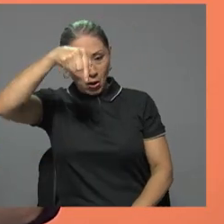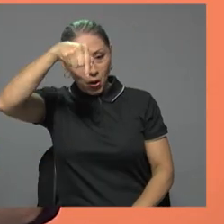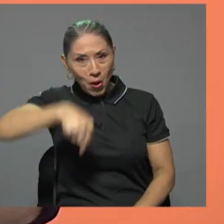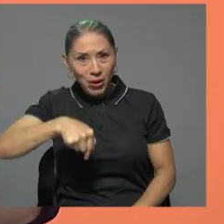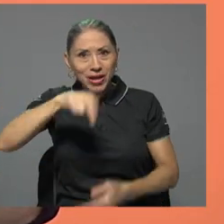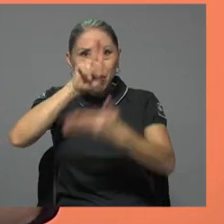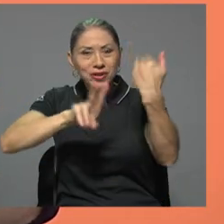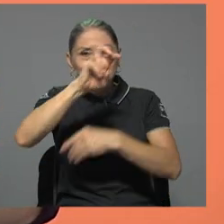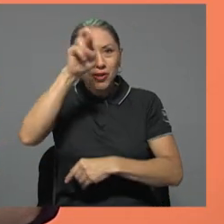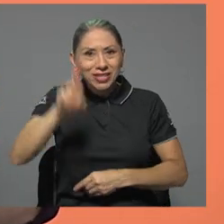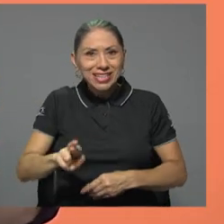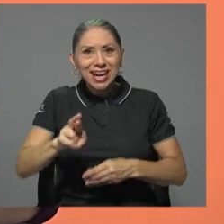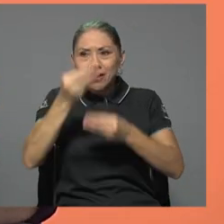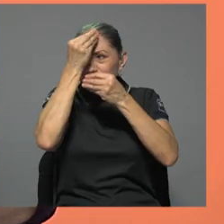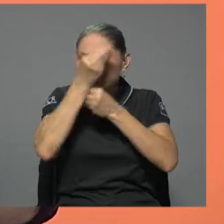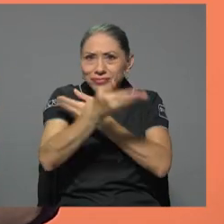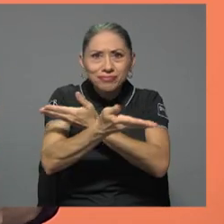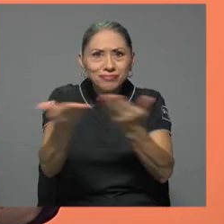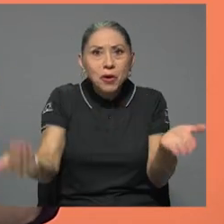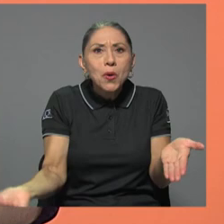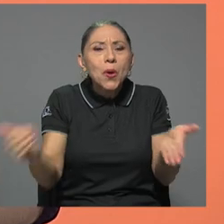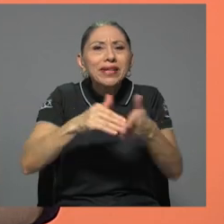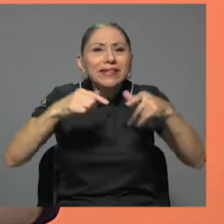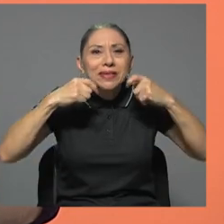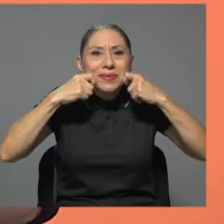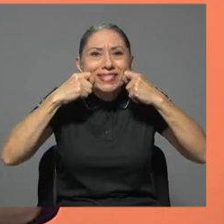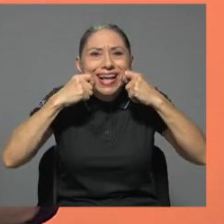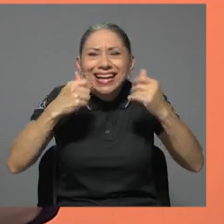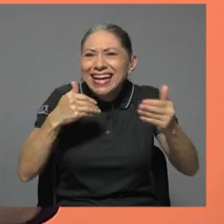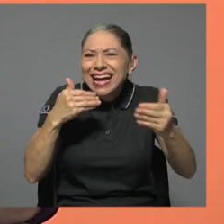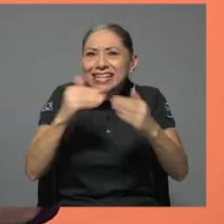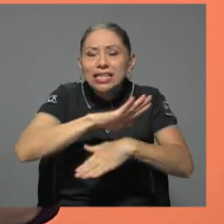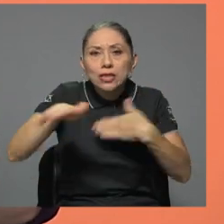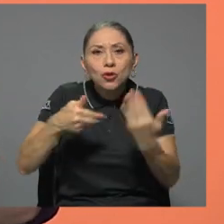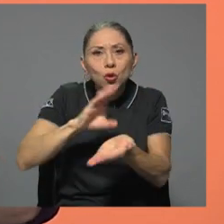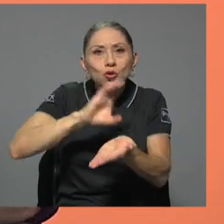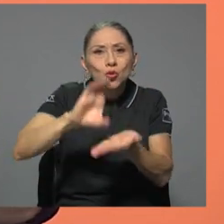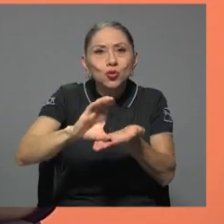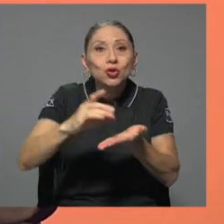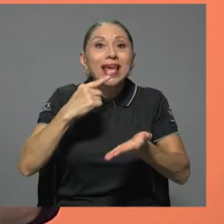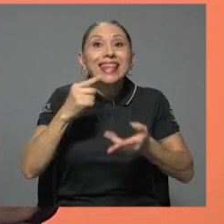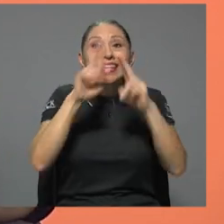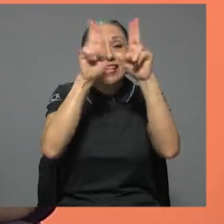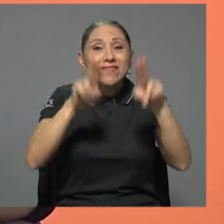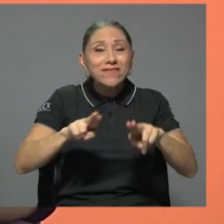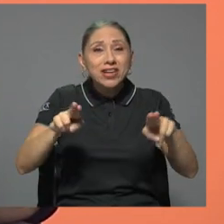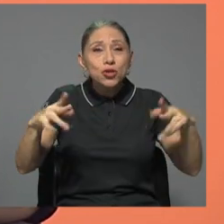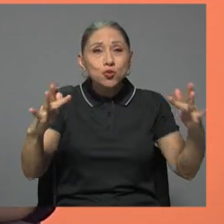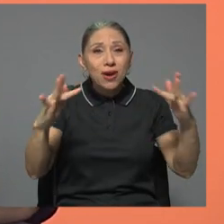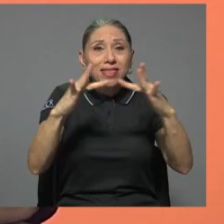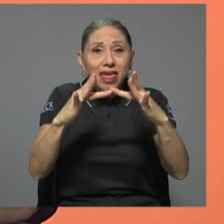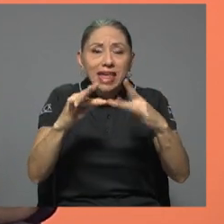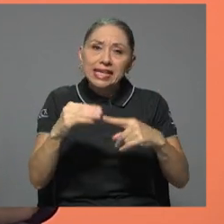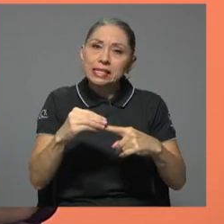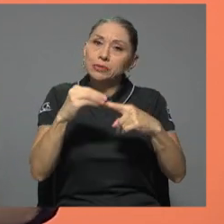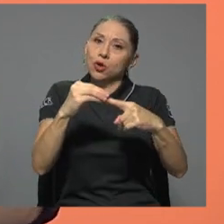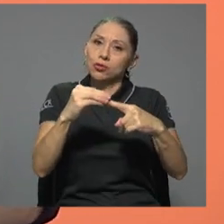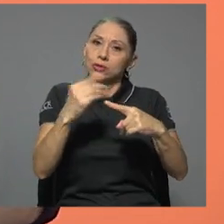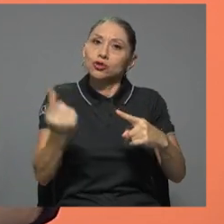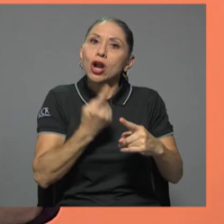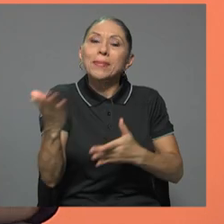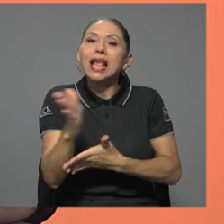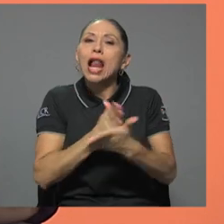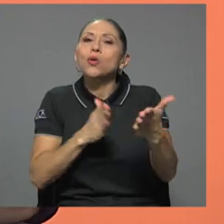anuncia su reingreso digamos presencial en casi que todos sus cursos dice que la virtualidad debe ser una excepción sólo cuando hayan condiciones que así lo